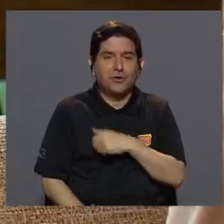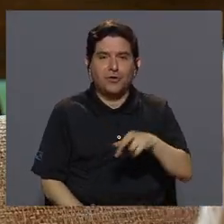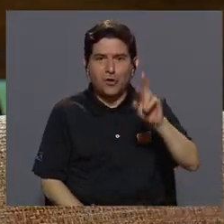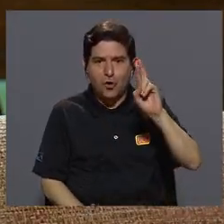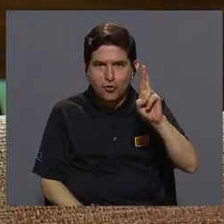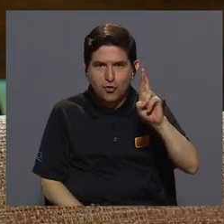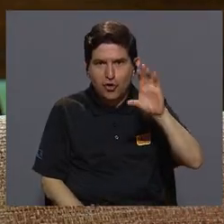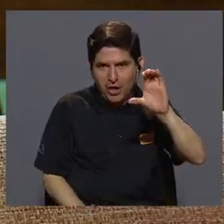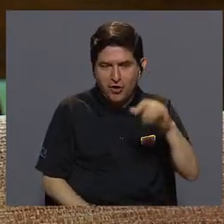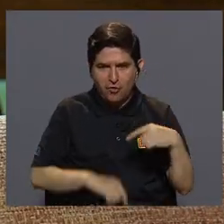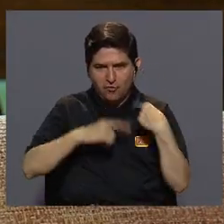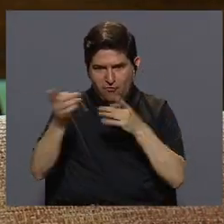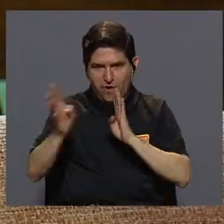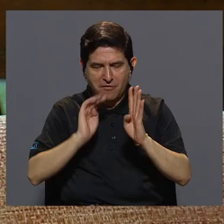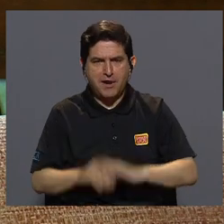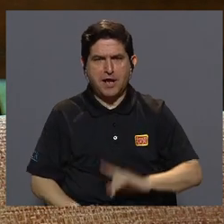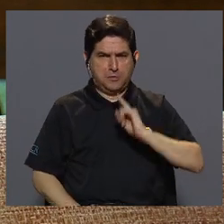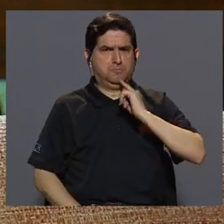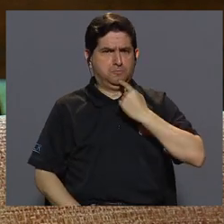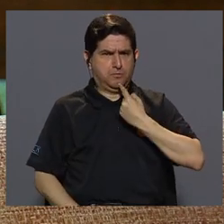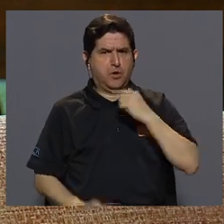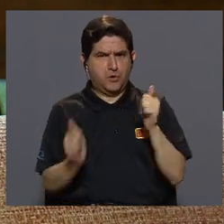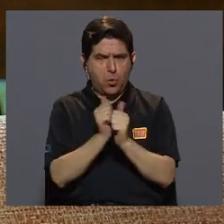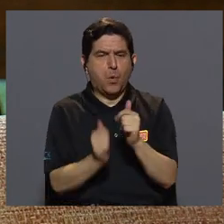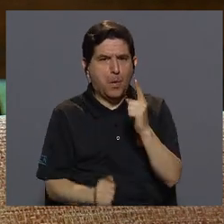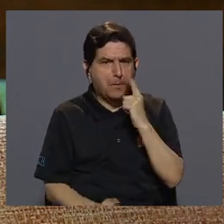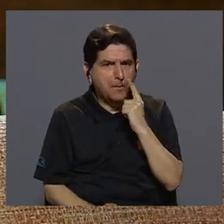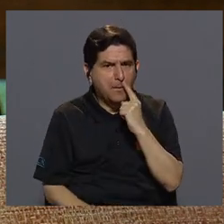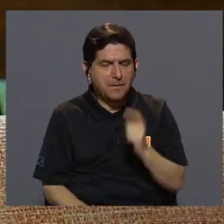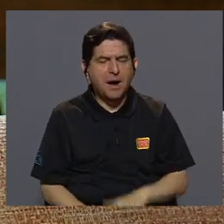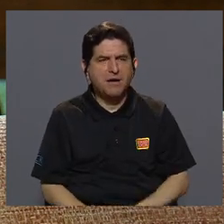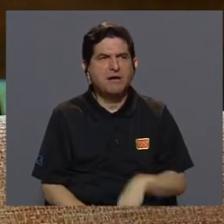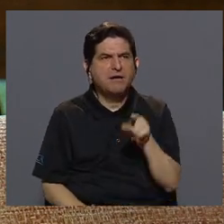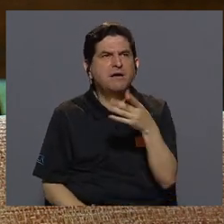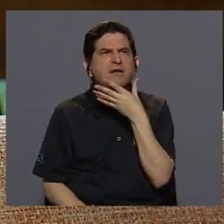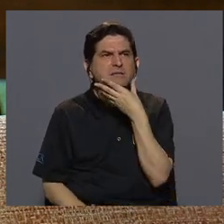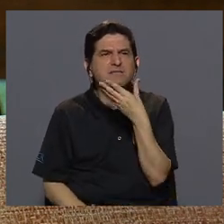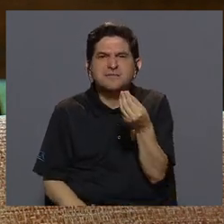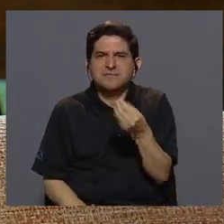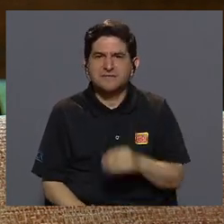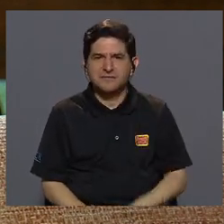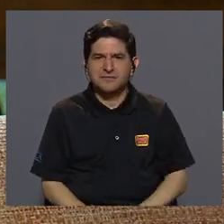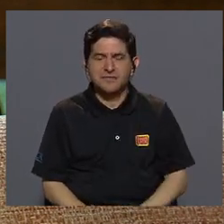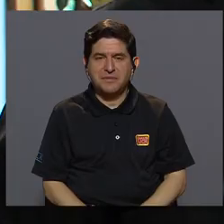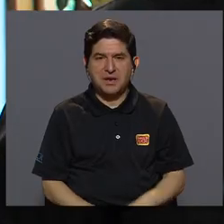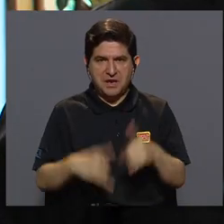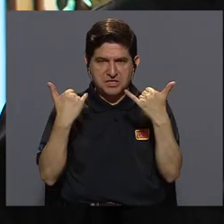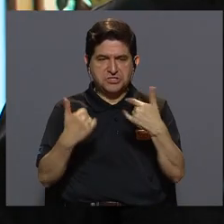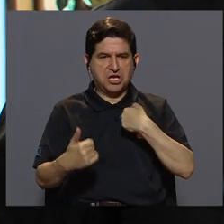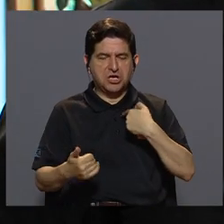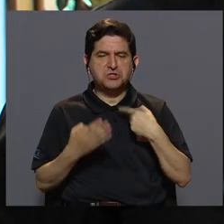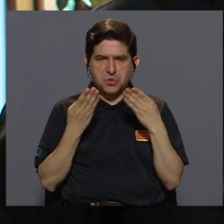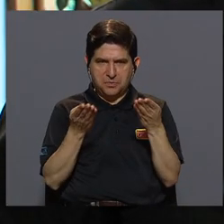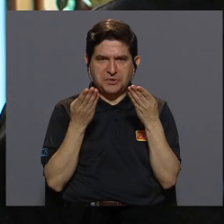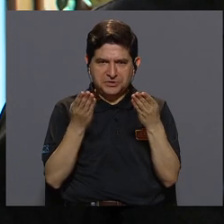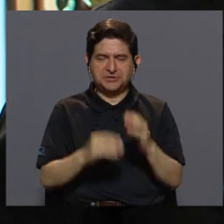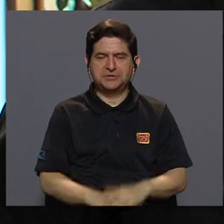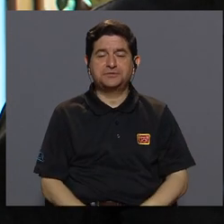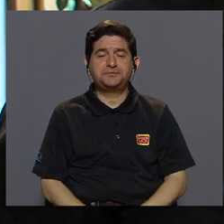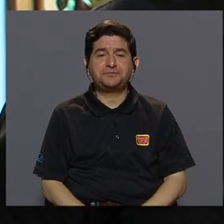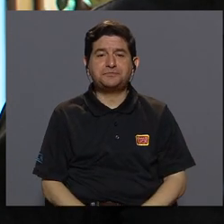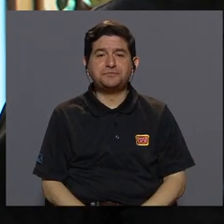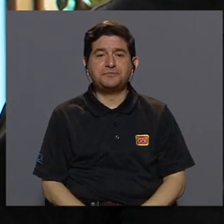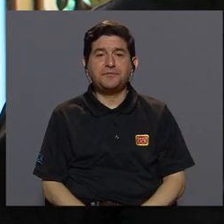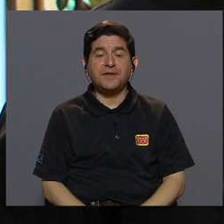hablar ya seriamente con papá, en diciembre, ya yo había salido ayer, entonces